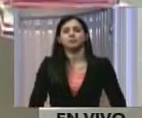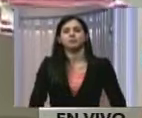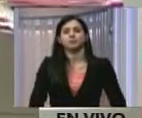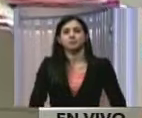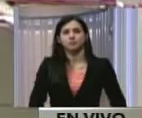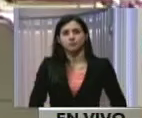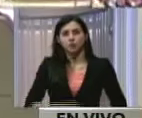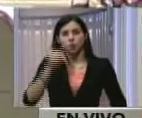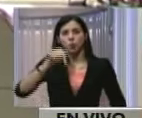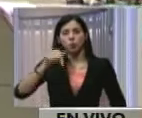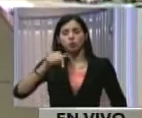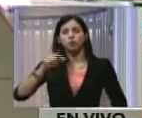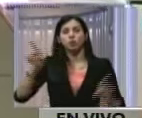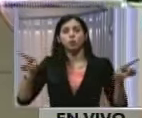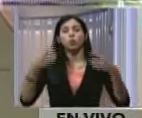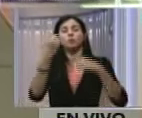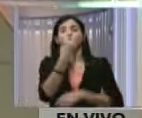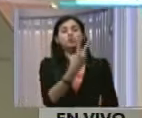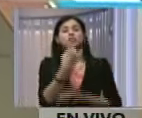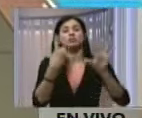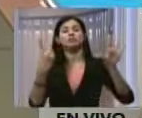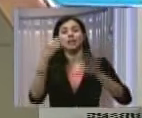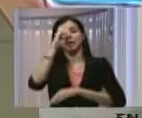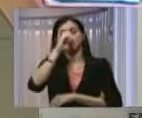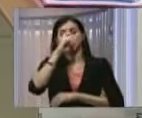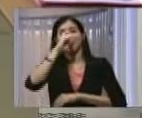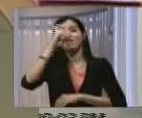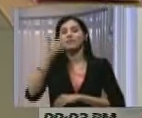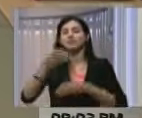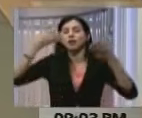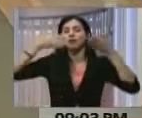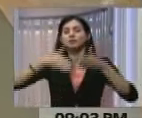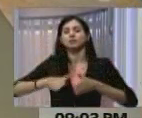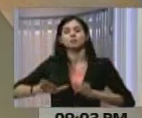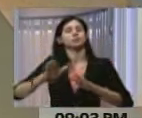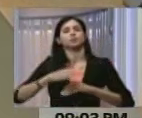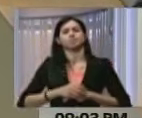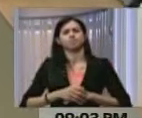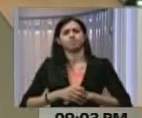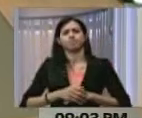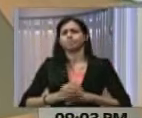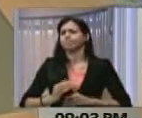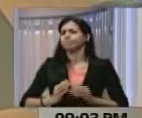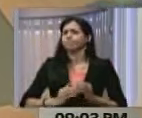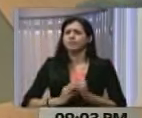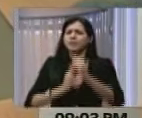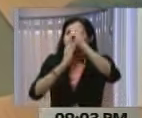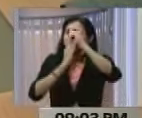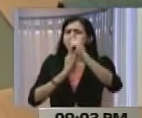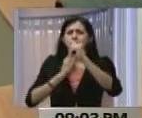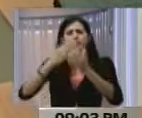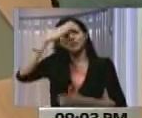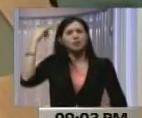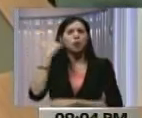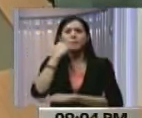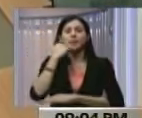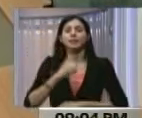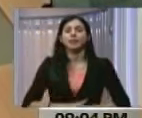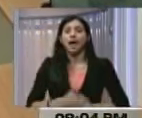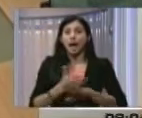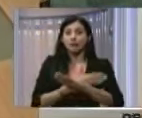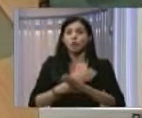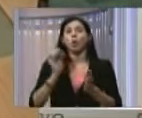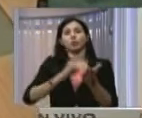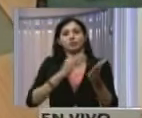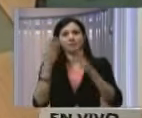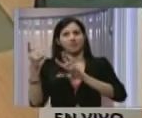hoy ha cumplido 266 años de haber nacido nuestro gran Francisco de Miranda. Y antes de dar el pase a